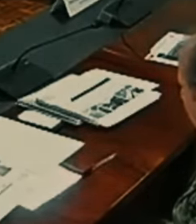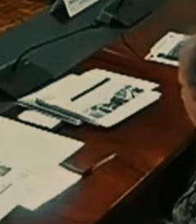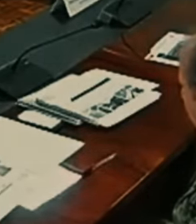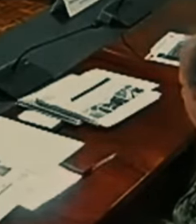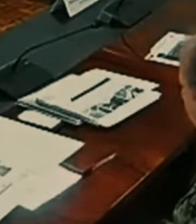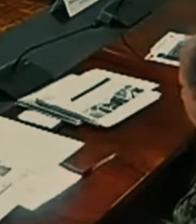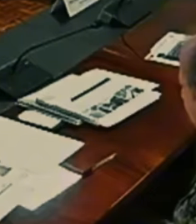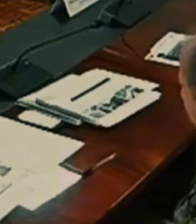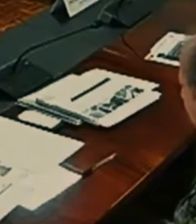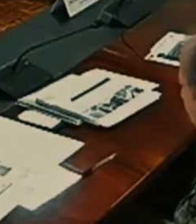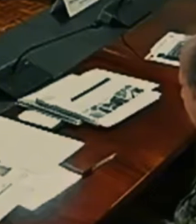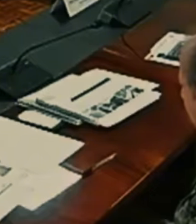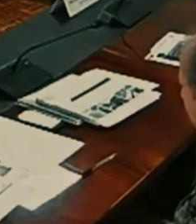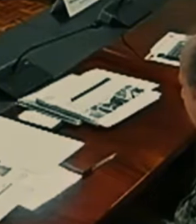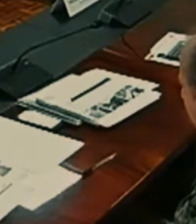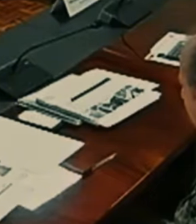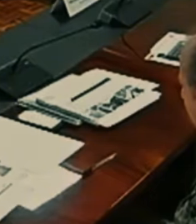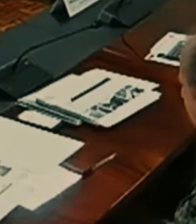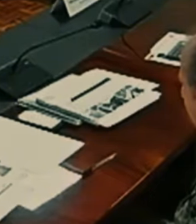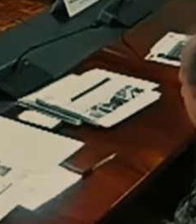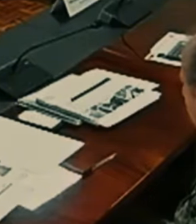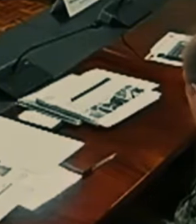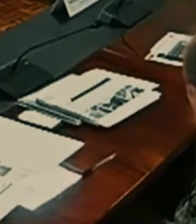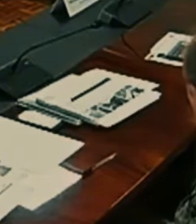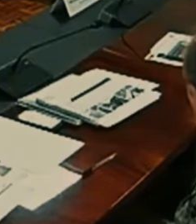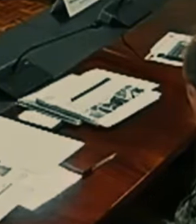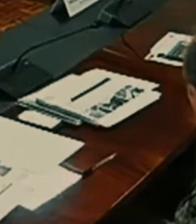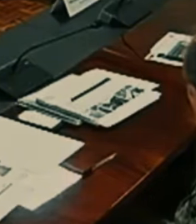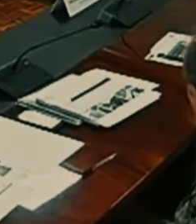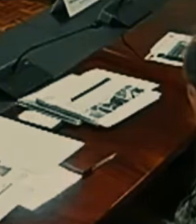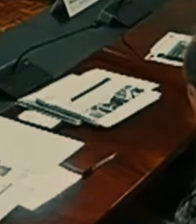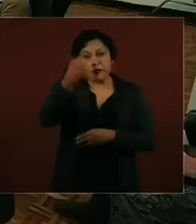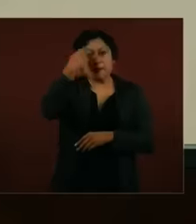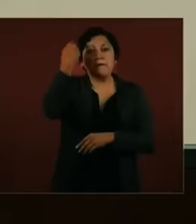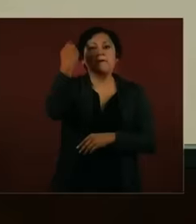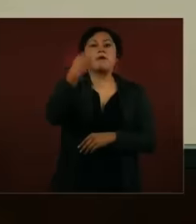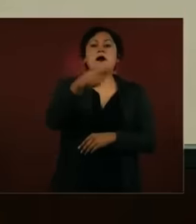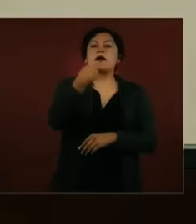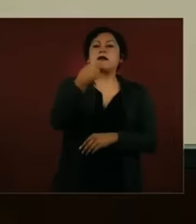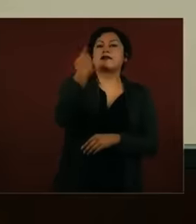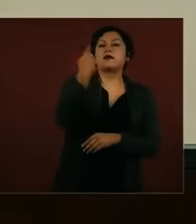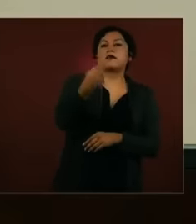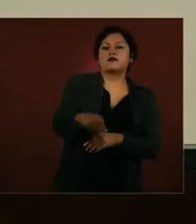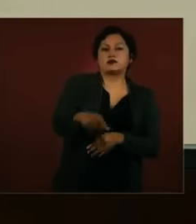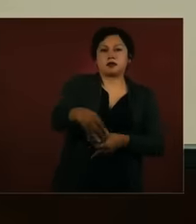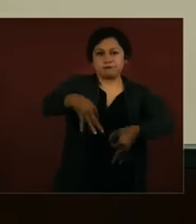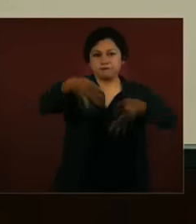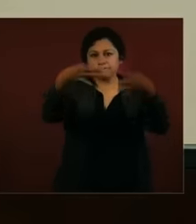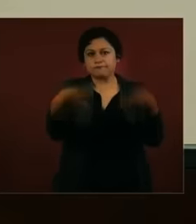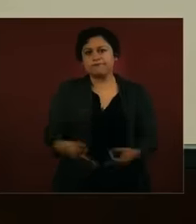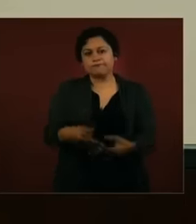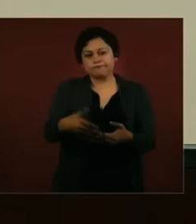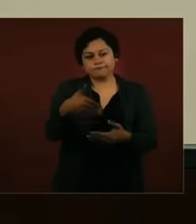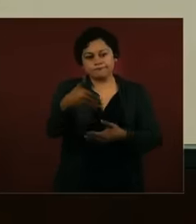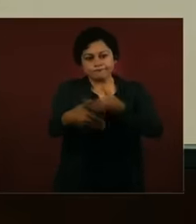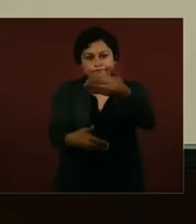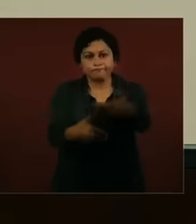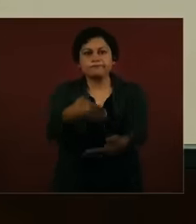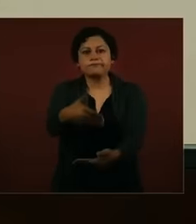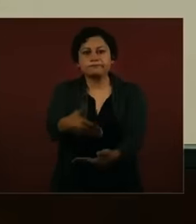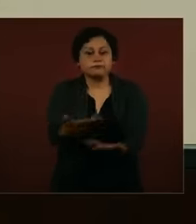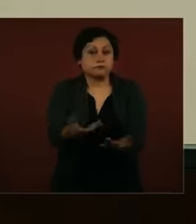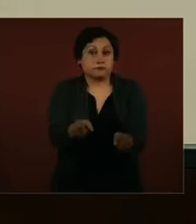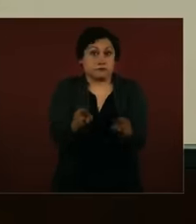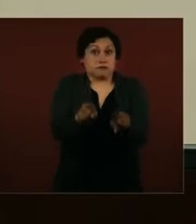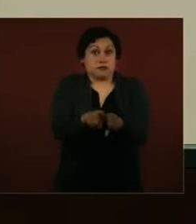toda la denuncia, y también qué vinculaciones han tenido con agencias